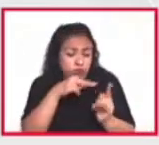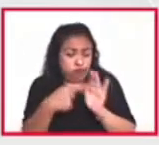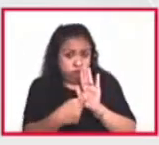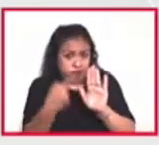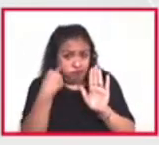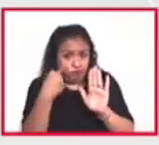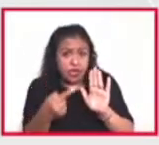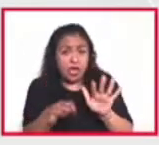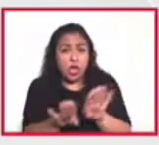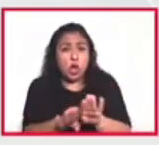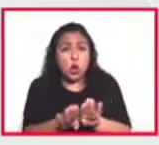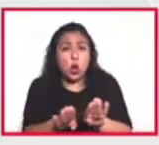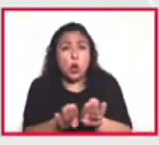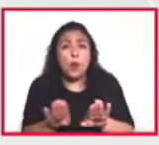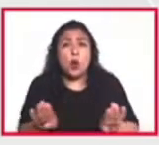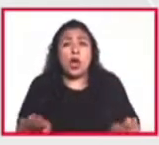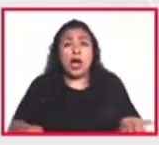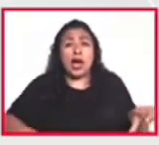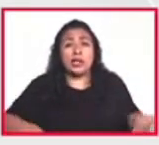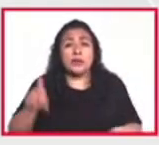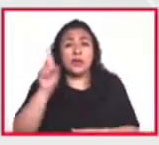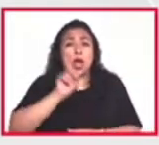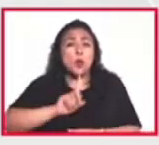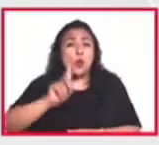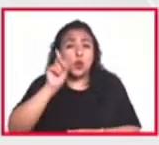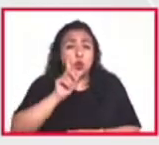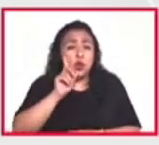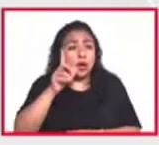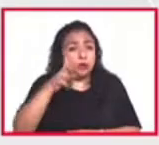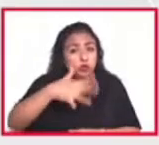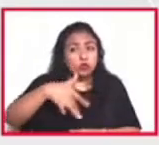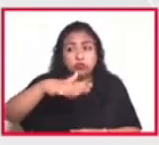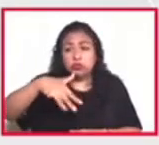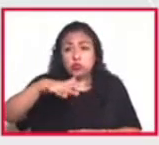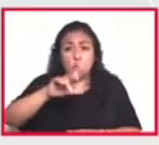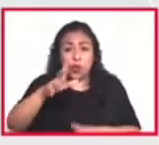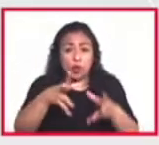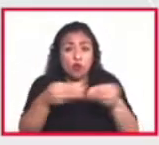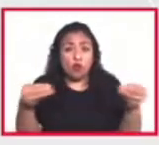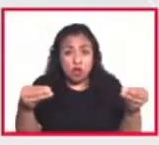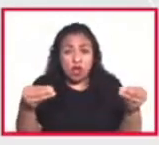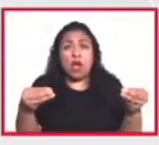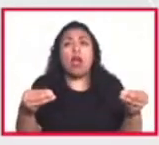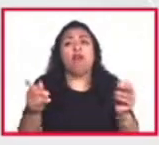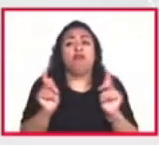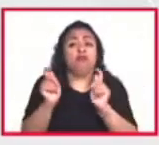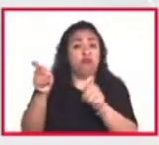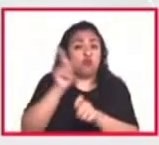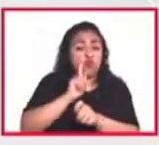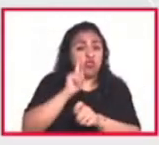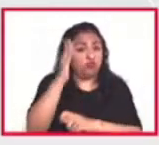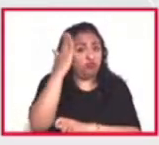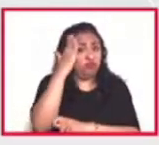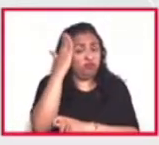la actividad que hacen las mujeres en respecto a la desaparición forzada. Han tomado un papel preponderante de este